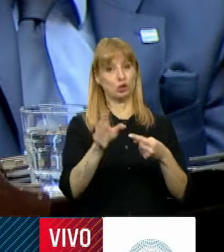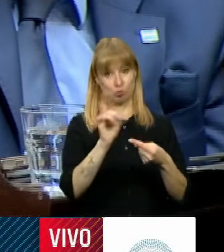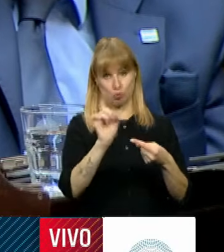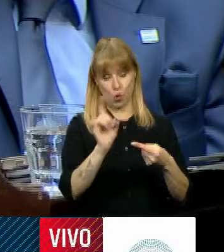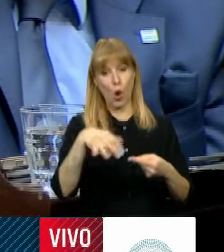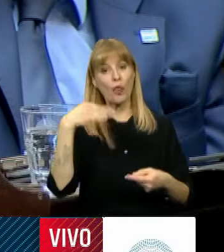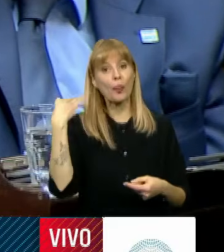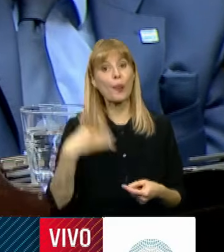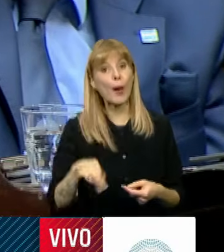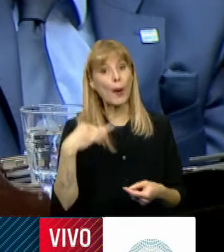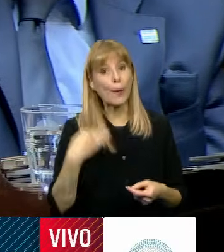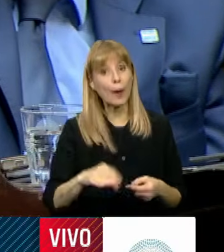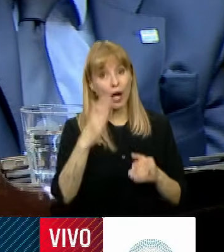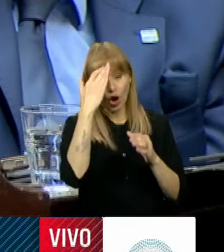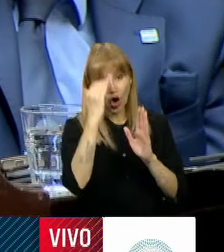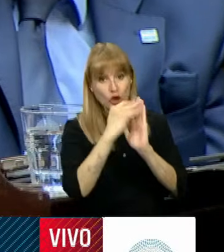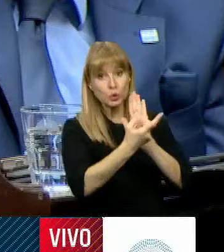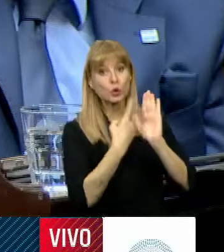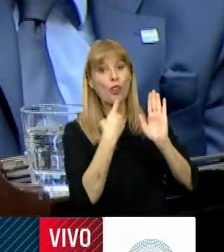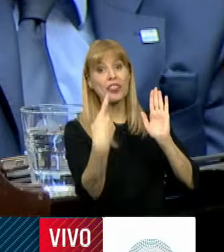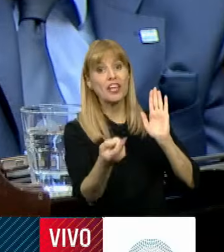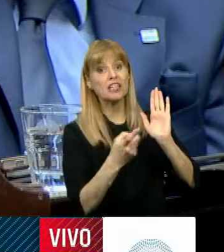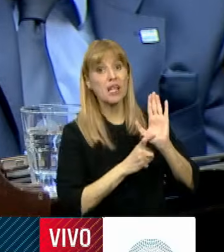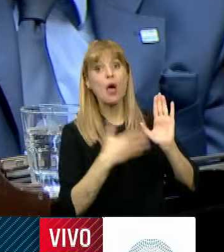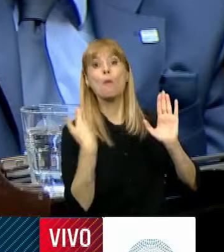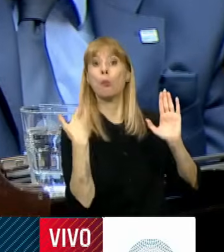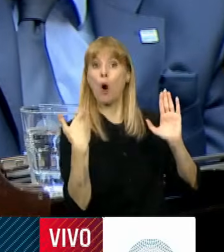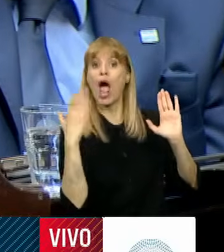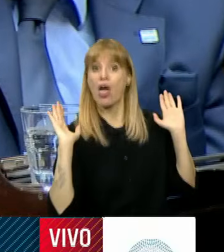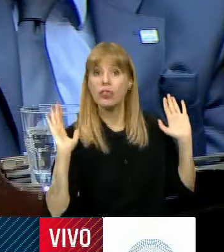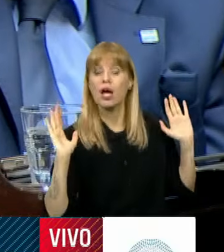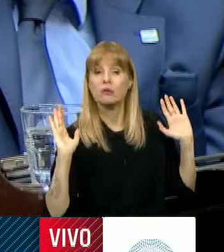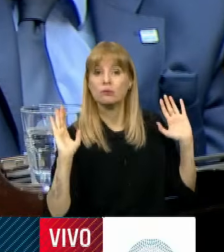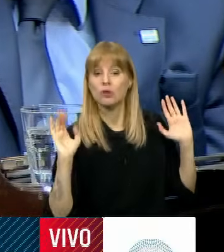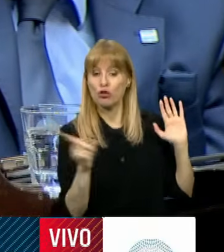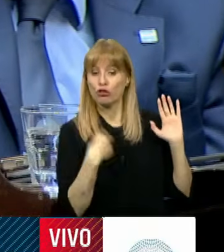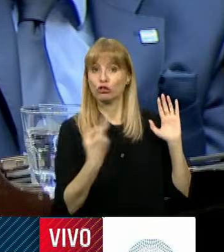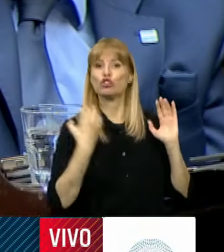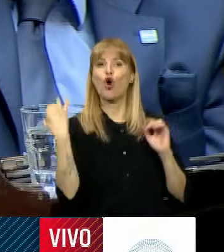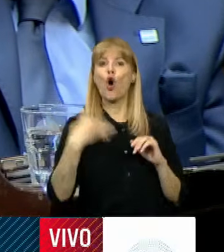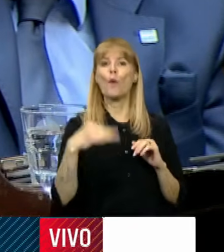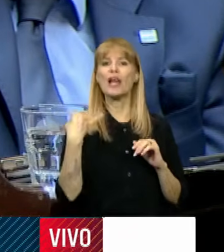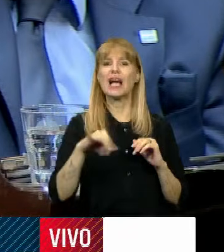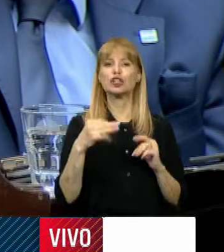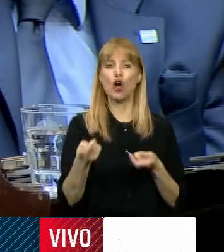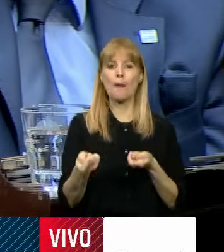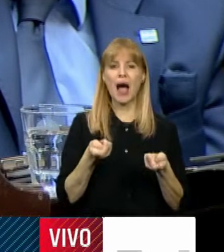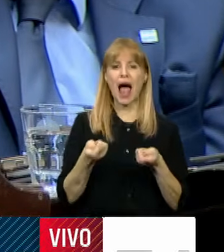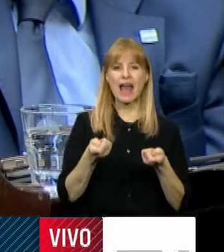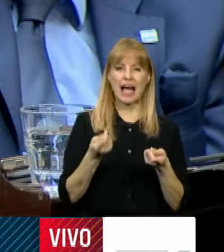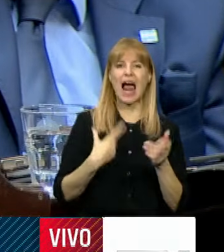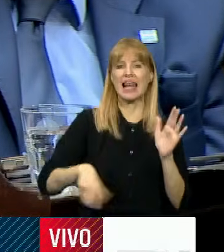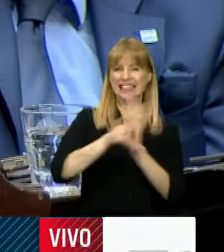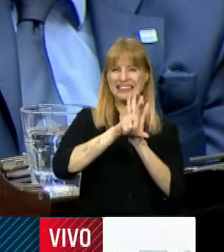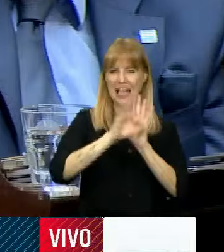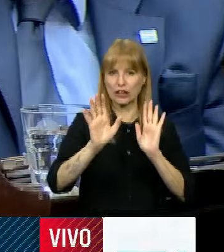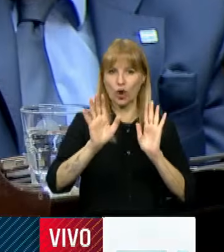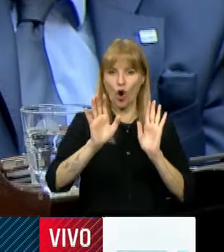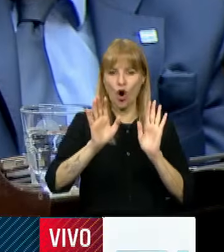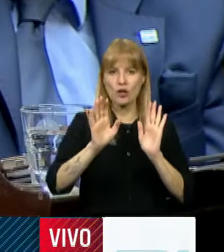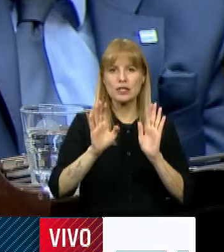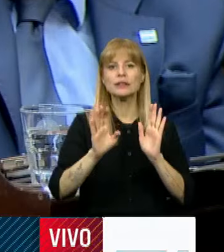que nos impone la Constitución. No solo tenemos la obligación de legislar, sino de controlar,